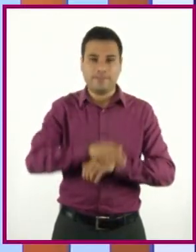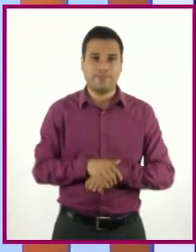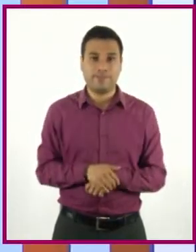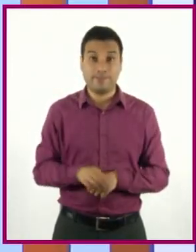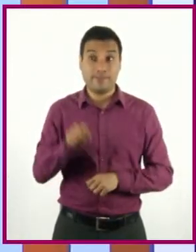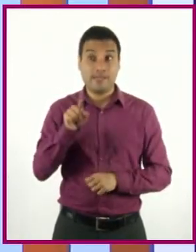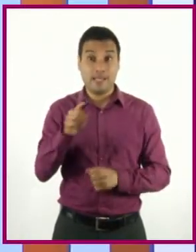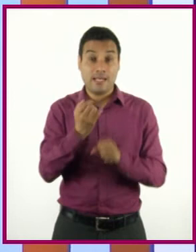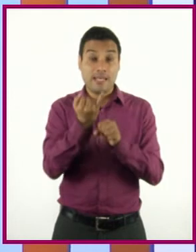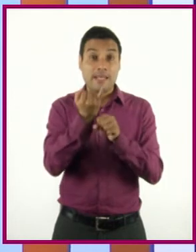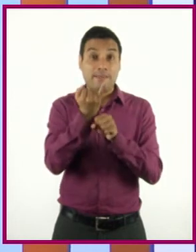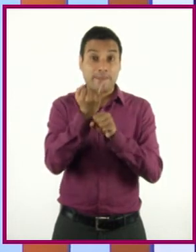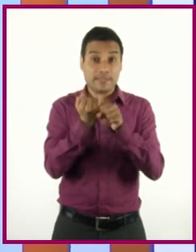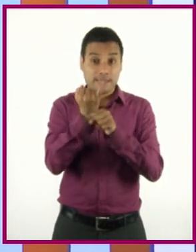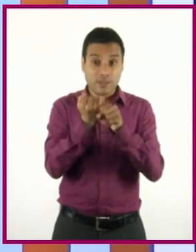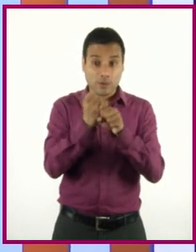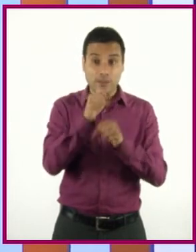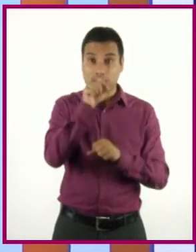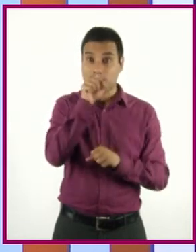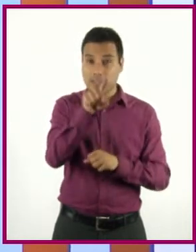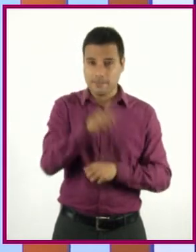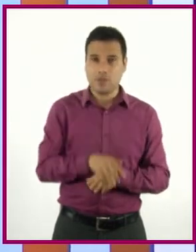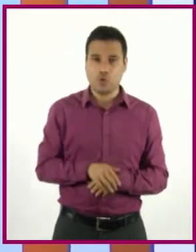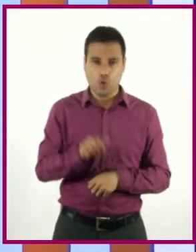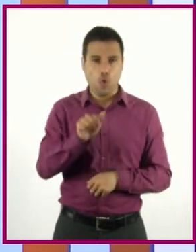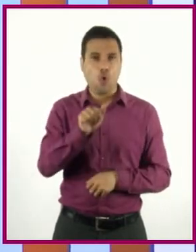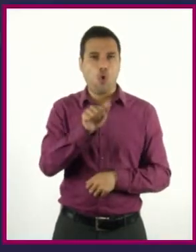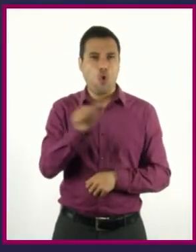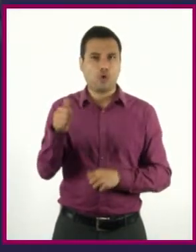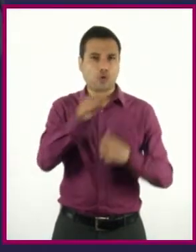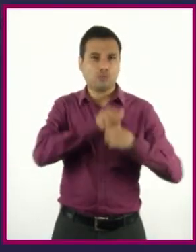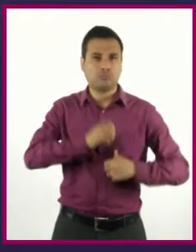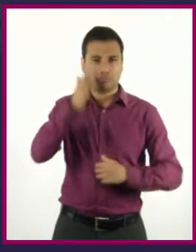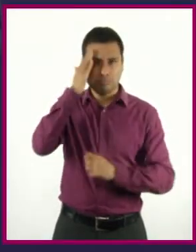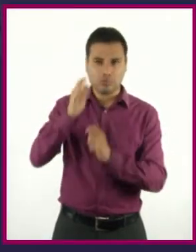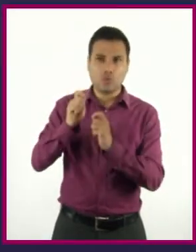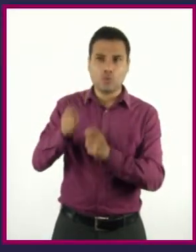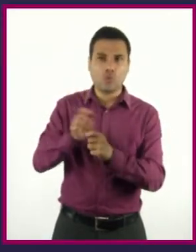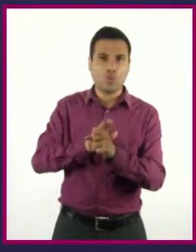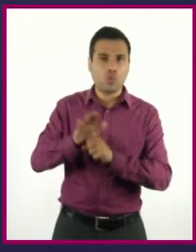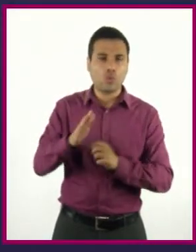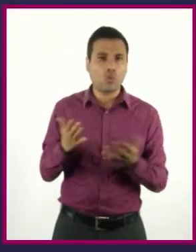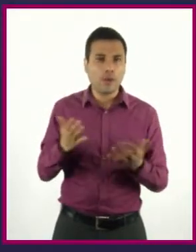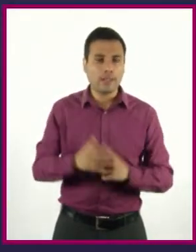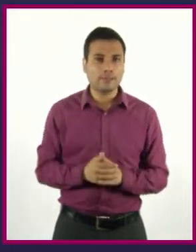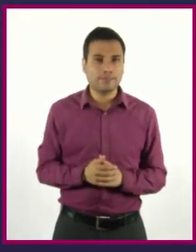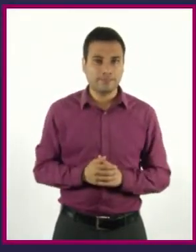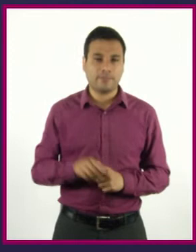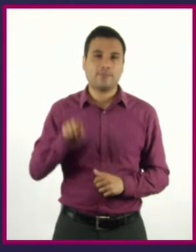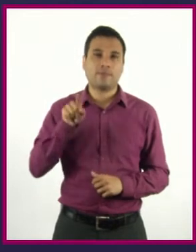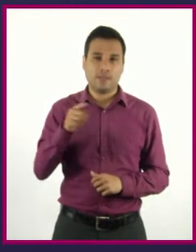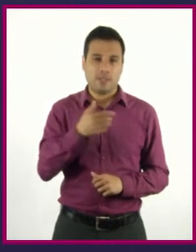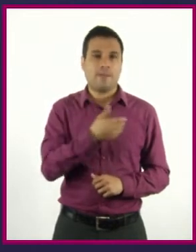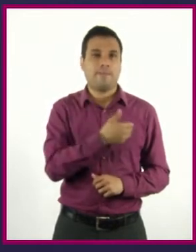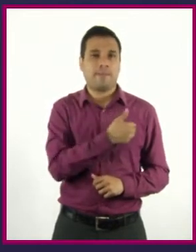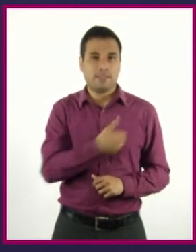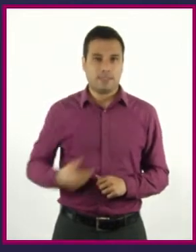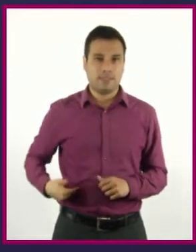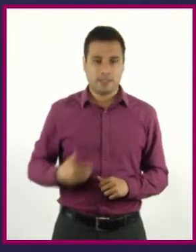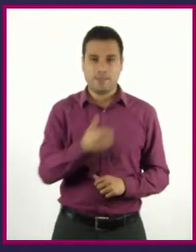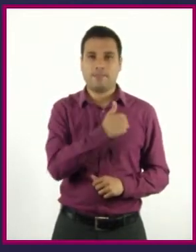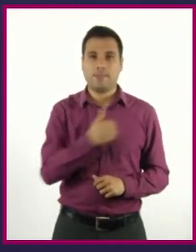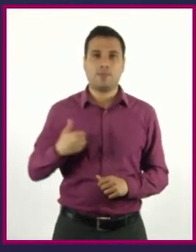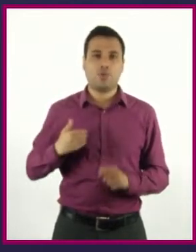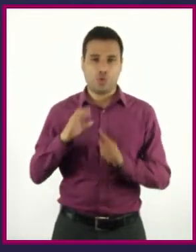ser investigador, desempeñó otros cargos o roles? Sí, se desempeñó como presidente y miembro del Comité